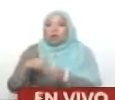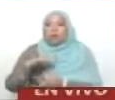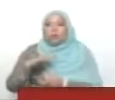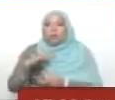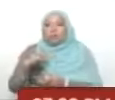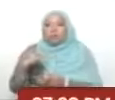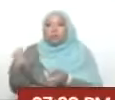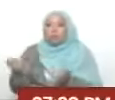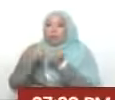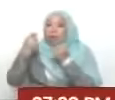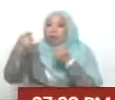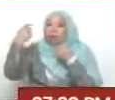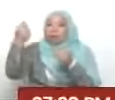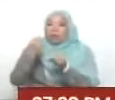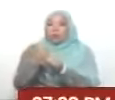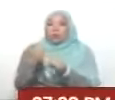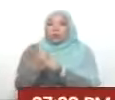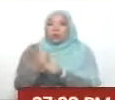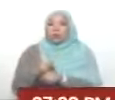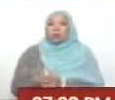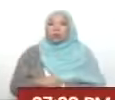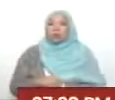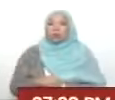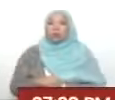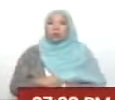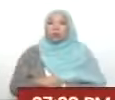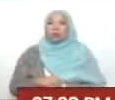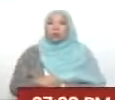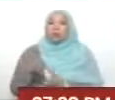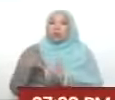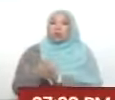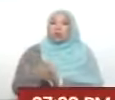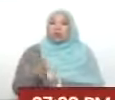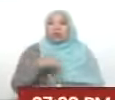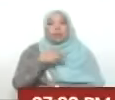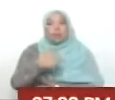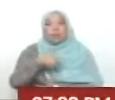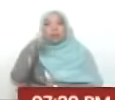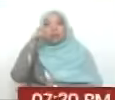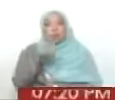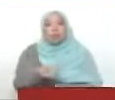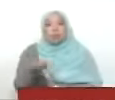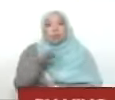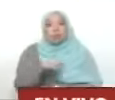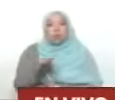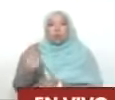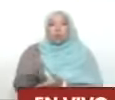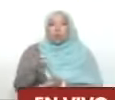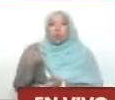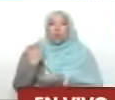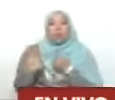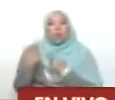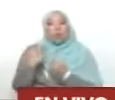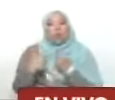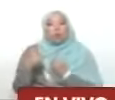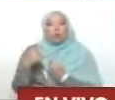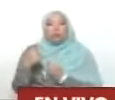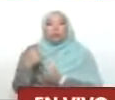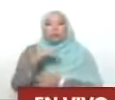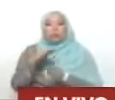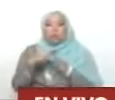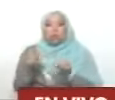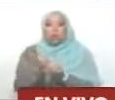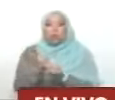de campaña, el sentir del pueblo era de llanto, de dolor, porque, bueno, todos